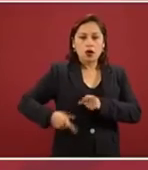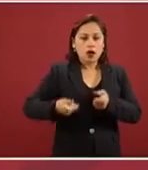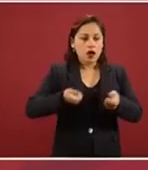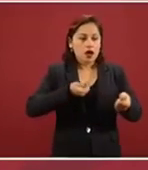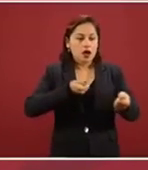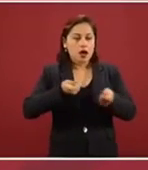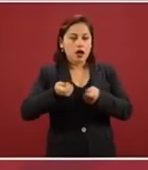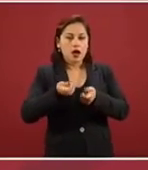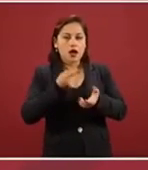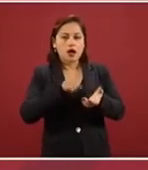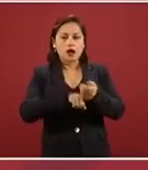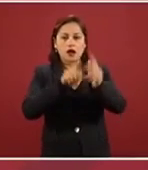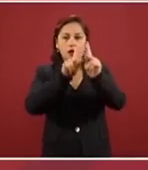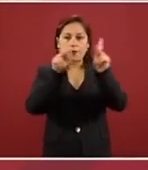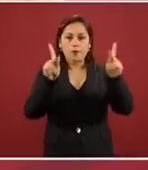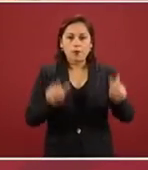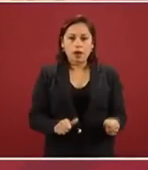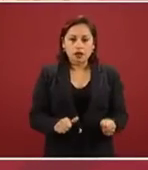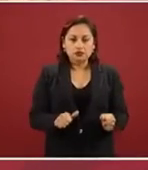es mucho más